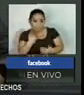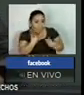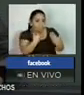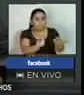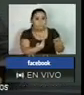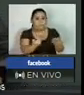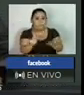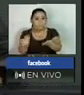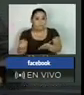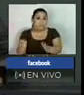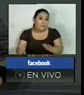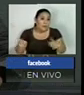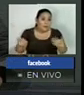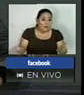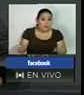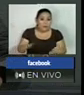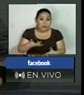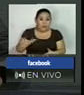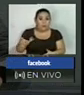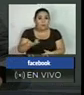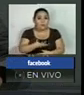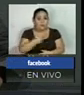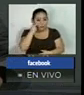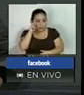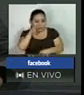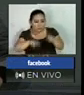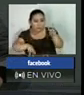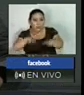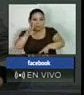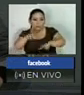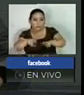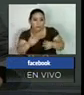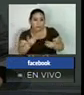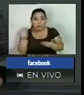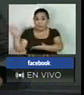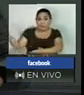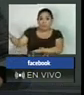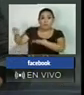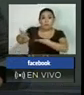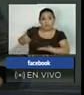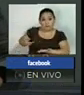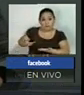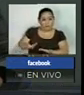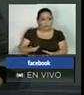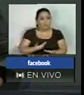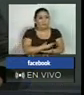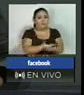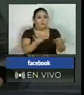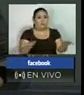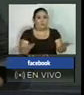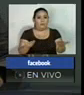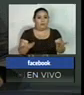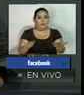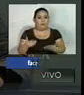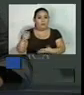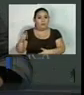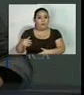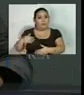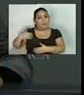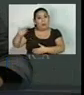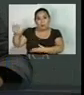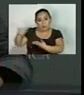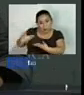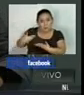Apoyo permanente que nosotros hemos estado recibiendo de parte de ellos de manera gradual,